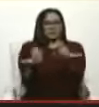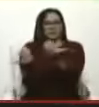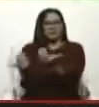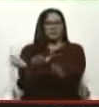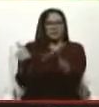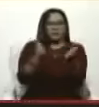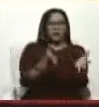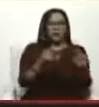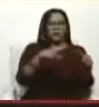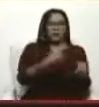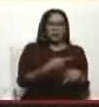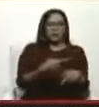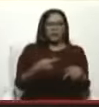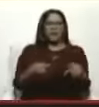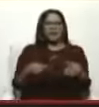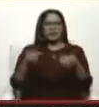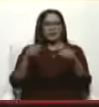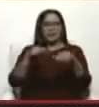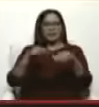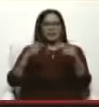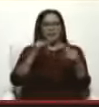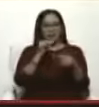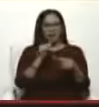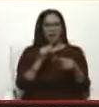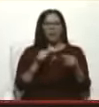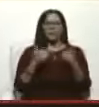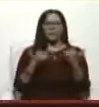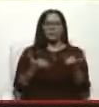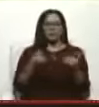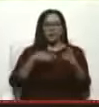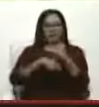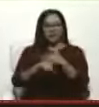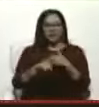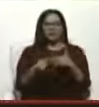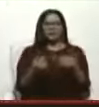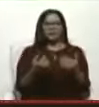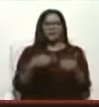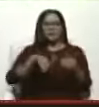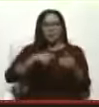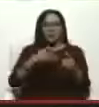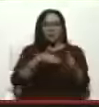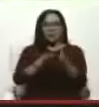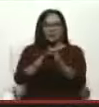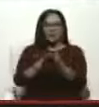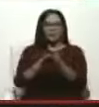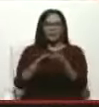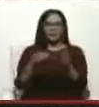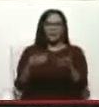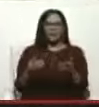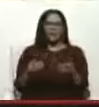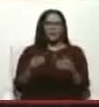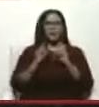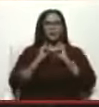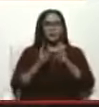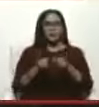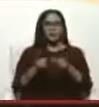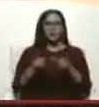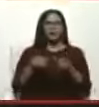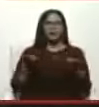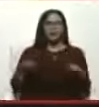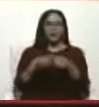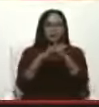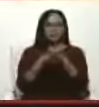otro y hasta ese nivel llegaba el agua, pero ya ha bajado, ya se puede pasar por la vía, por la carretera que conduce de Cumaná a